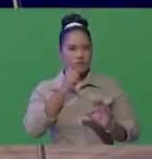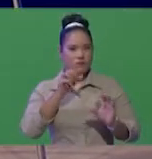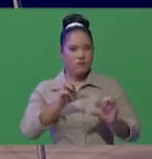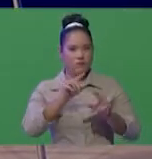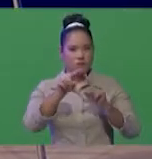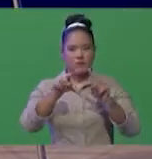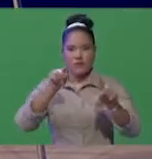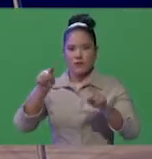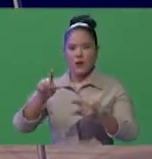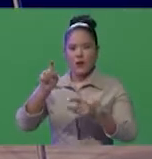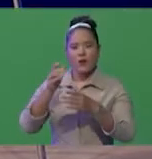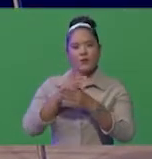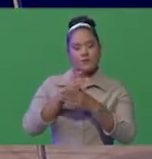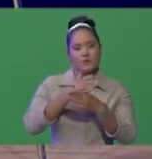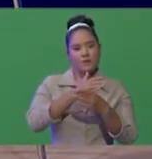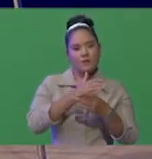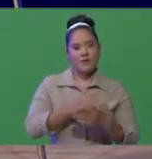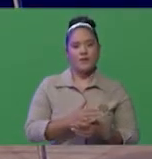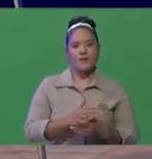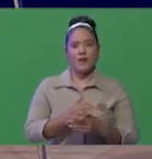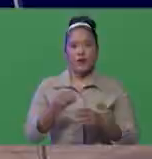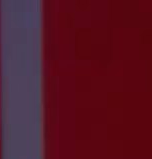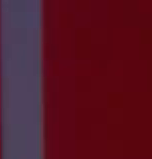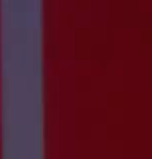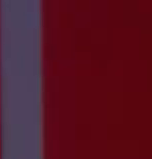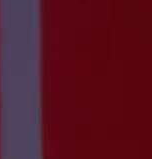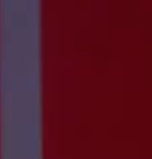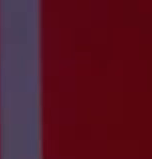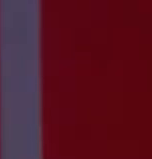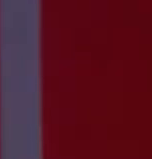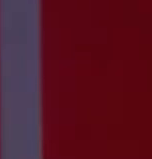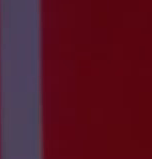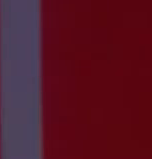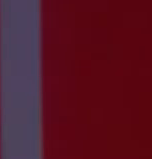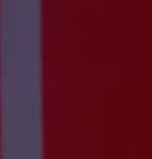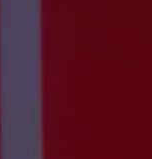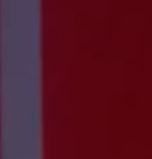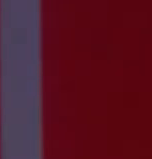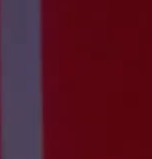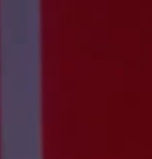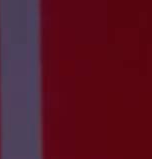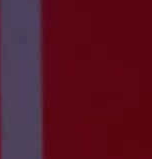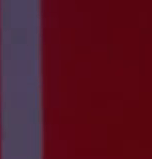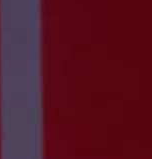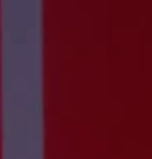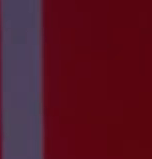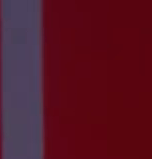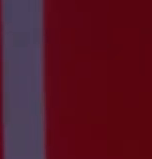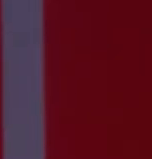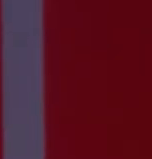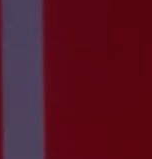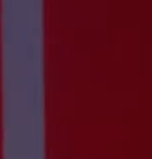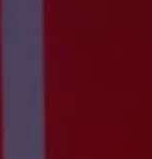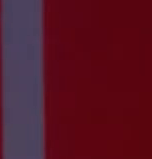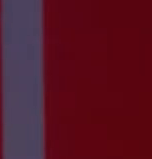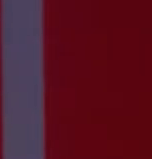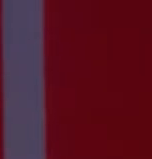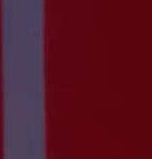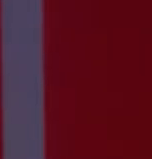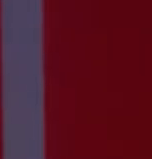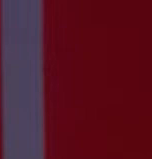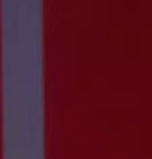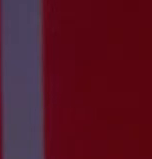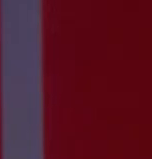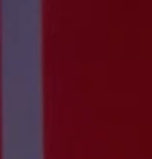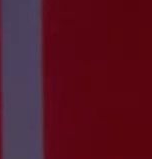una aportación de 500 pesos al momento de la inscripción, pagar 500 pesos por concepto de inscripción